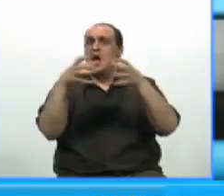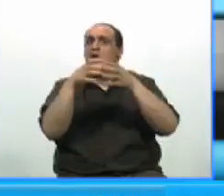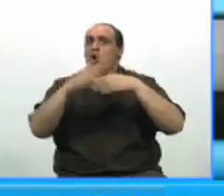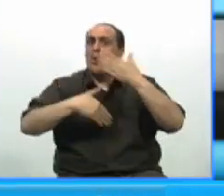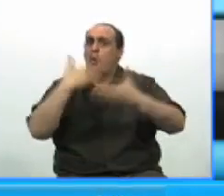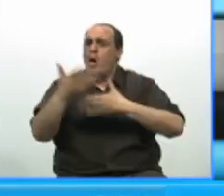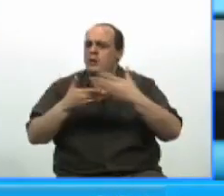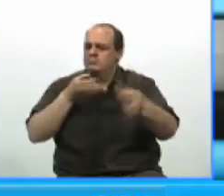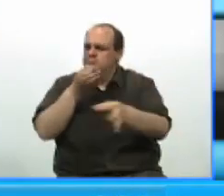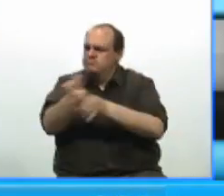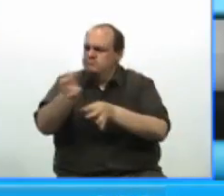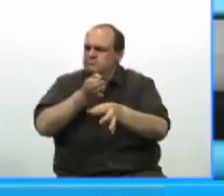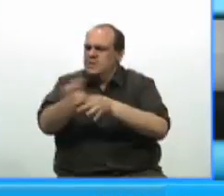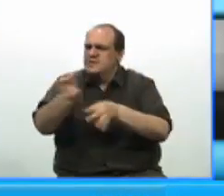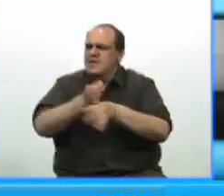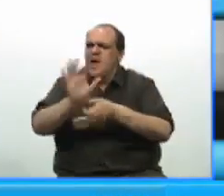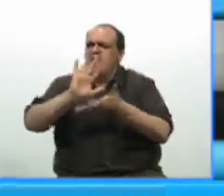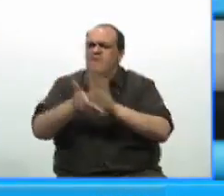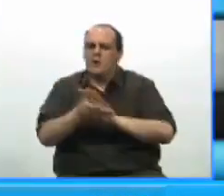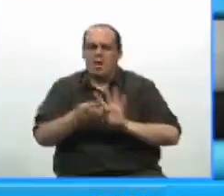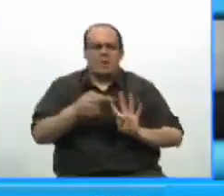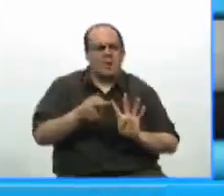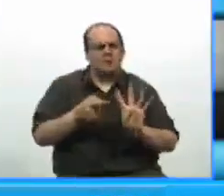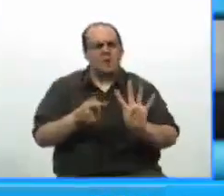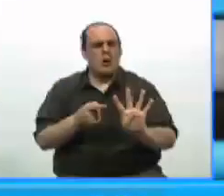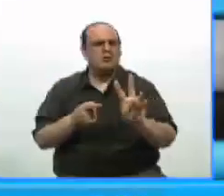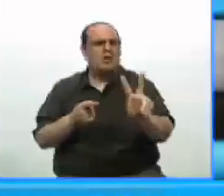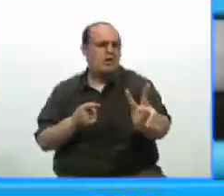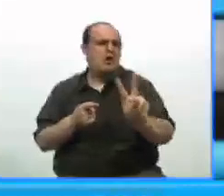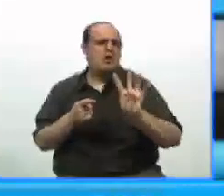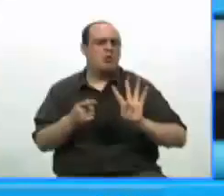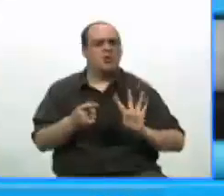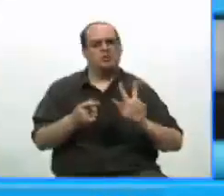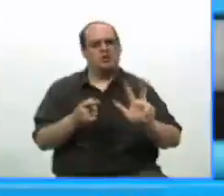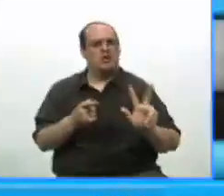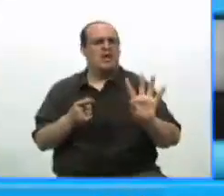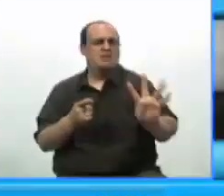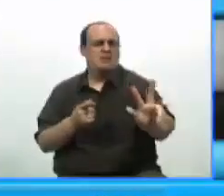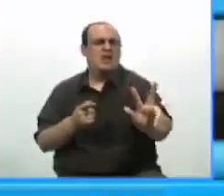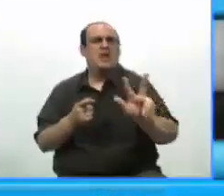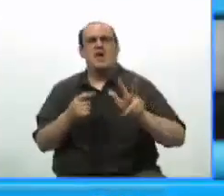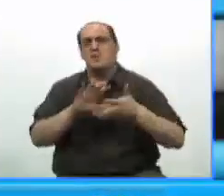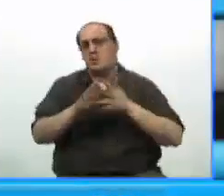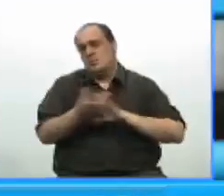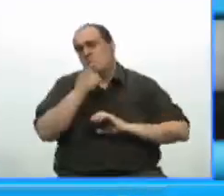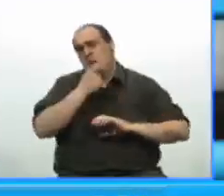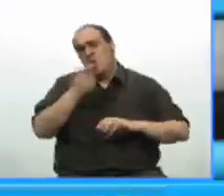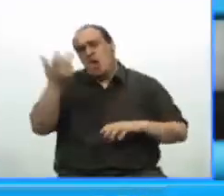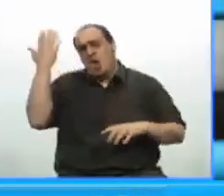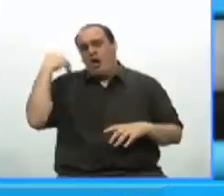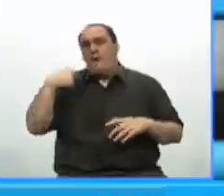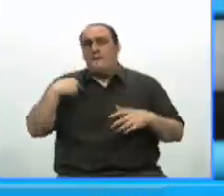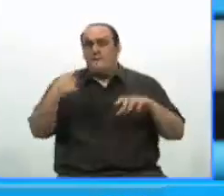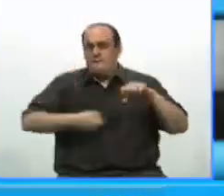jugadores a jugar de diferentes esquemas. Tampoco a ponerle en la cabeza 10 esquemas, pero nosotros, por ejemplo, en Banfield desarrollamos 3 sistemas de